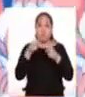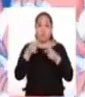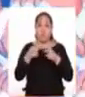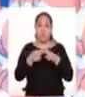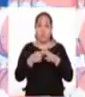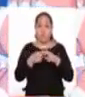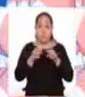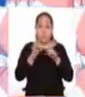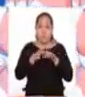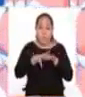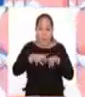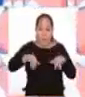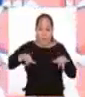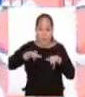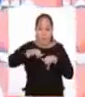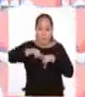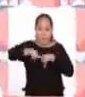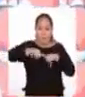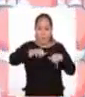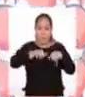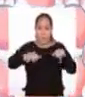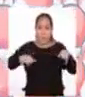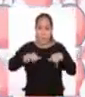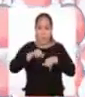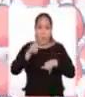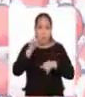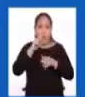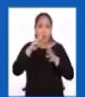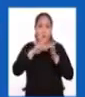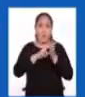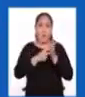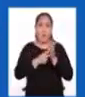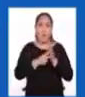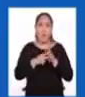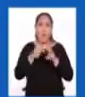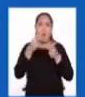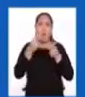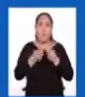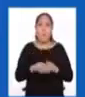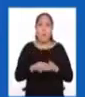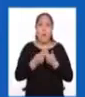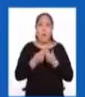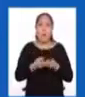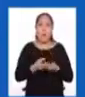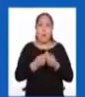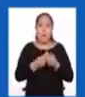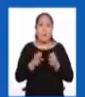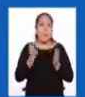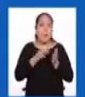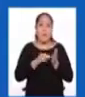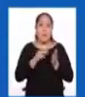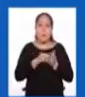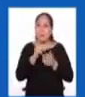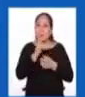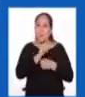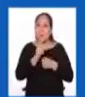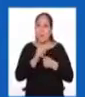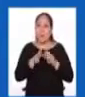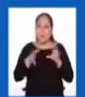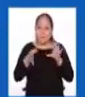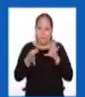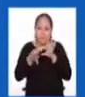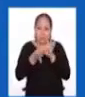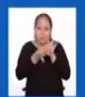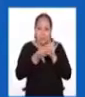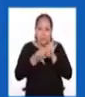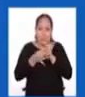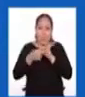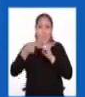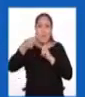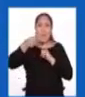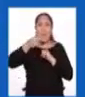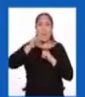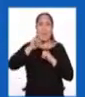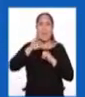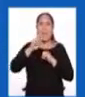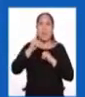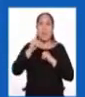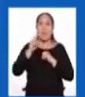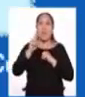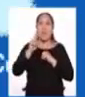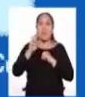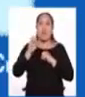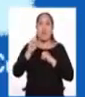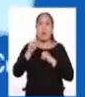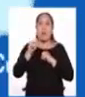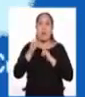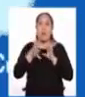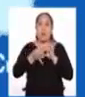ocupan más espacio, lo que no significa que pesen más. Esto ocurre gracias a los enlaces de hidrógeno, que se estiran y